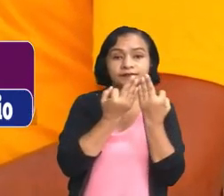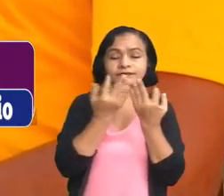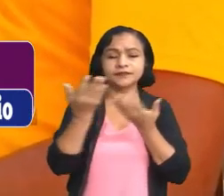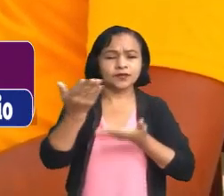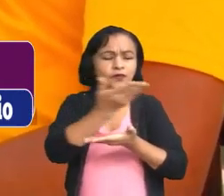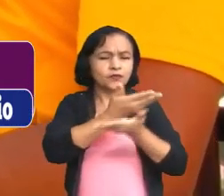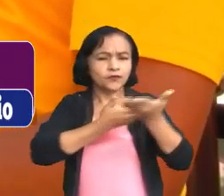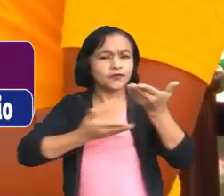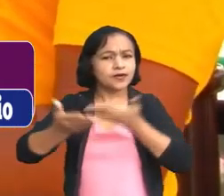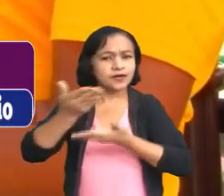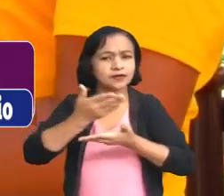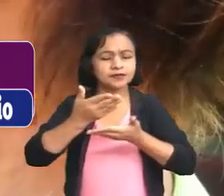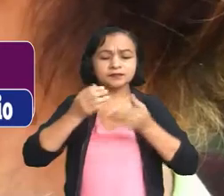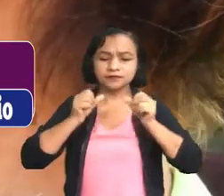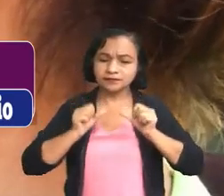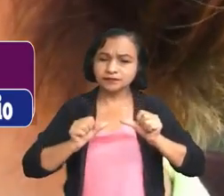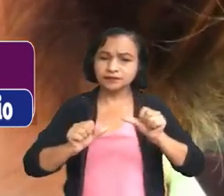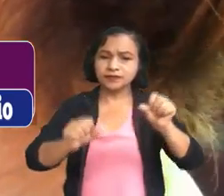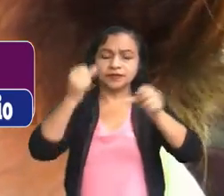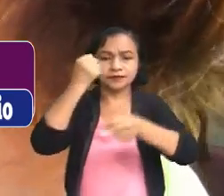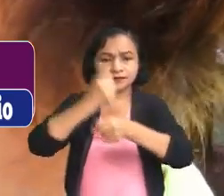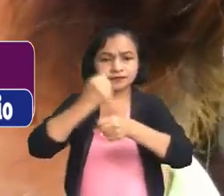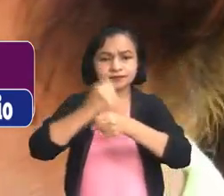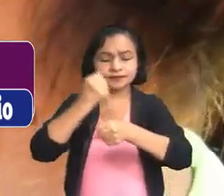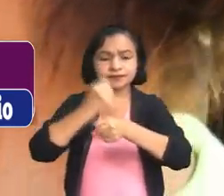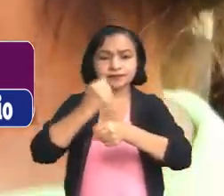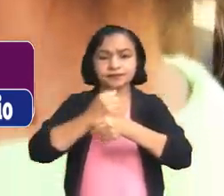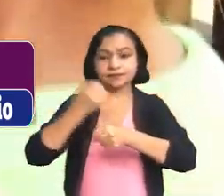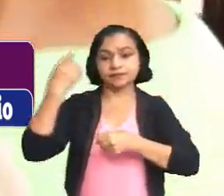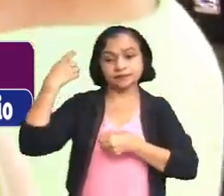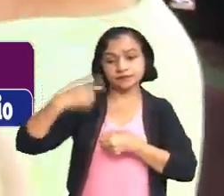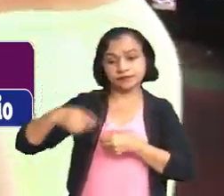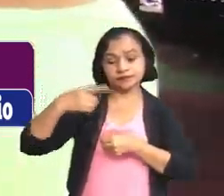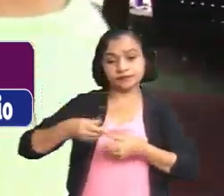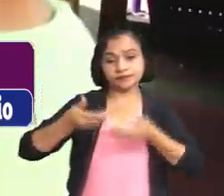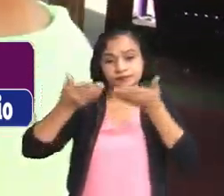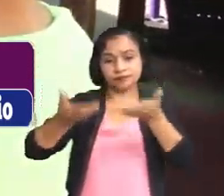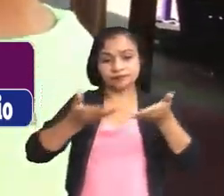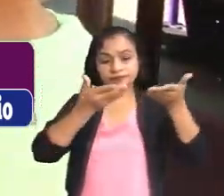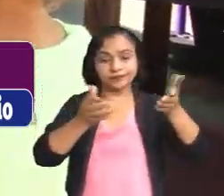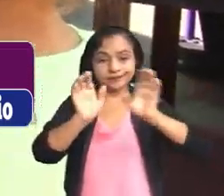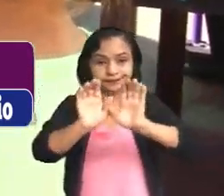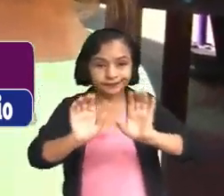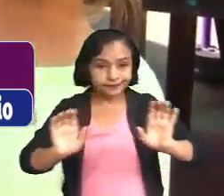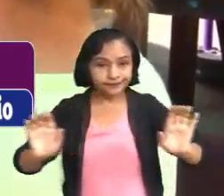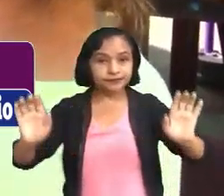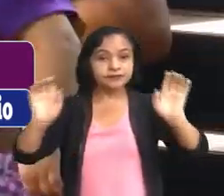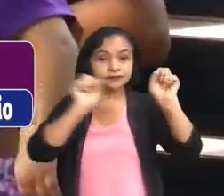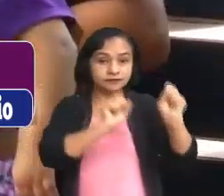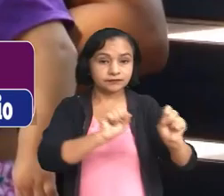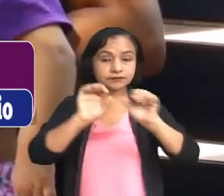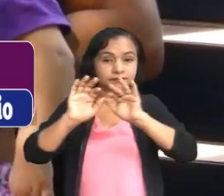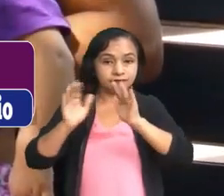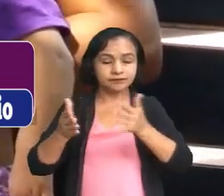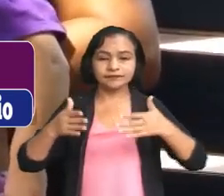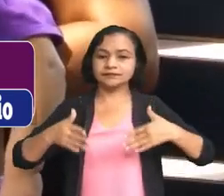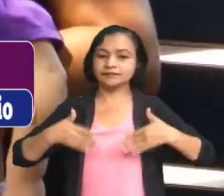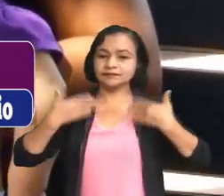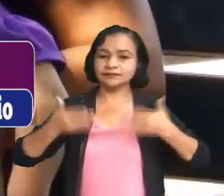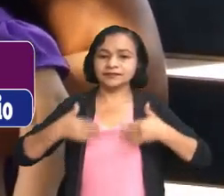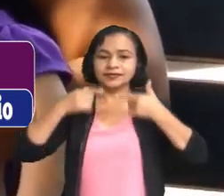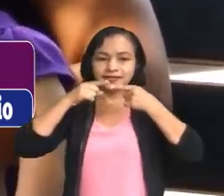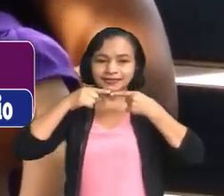confianza que vamos a continuar trabajando por seguir restituyendo los derechos de la niñez. Y parte de esa alegría, esa sonrisa